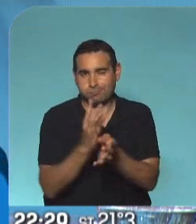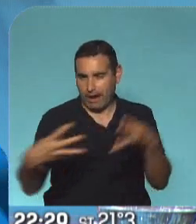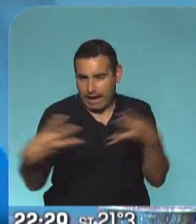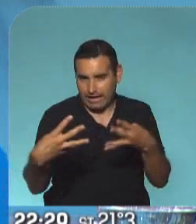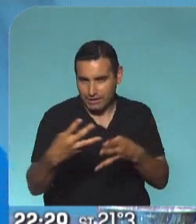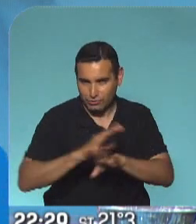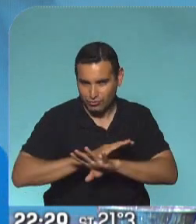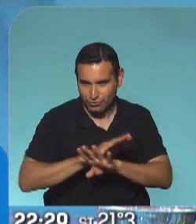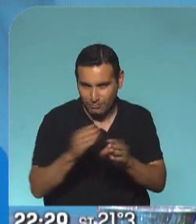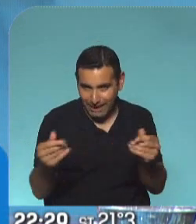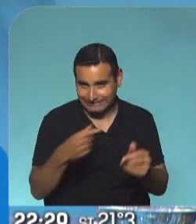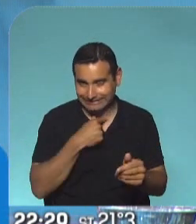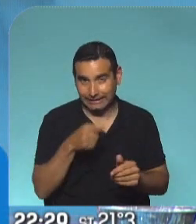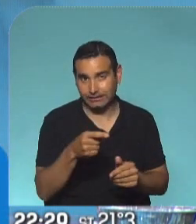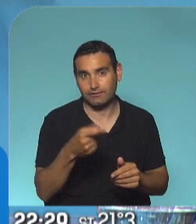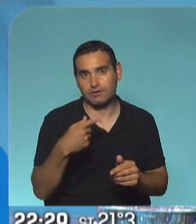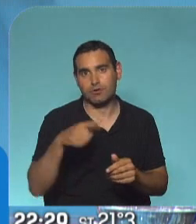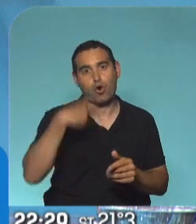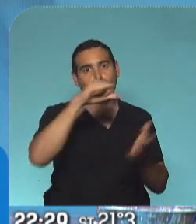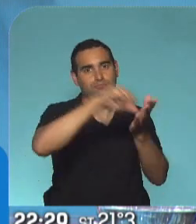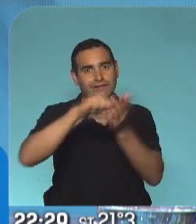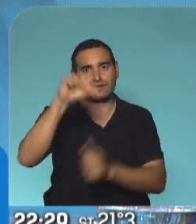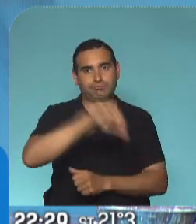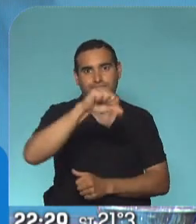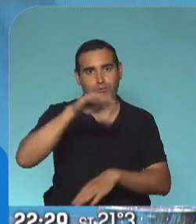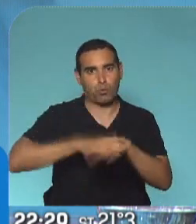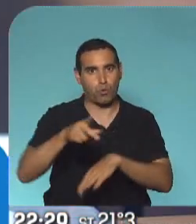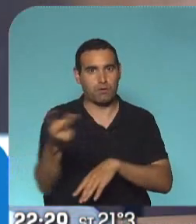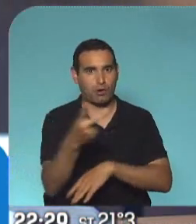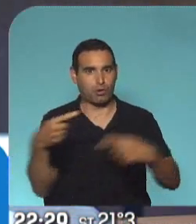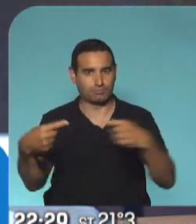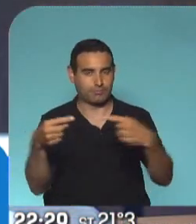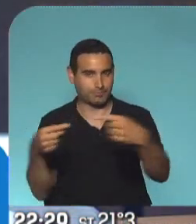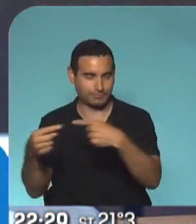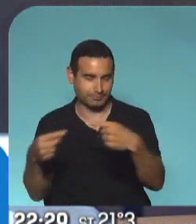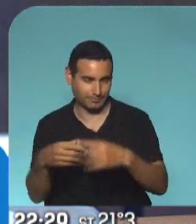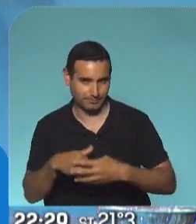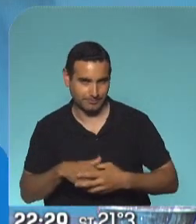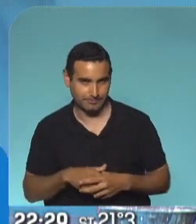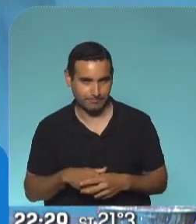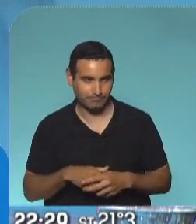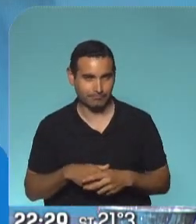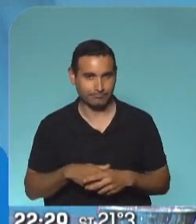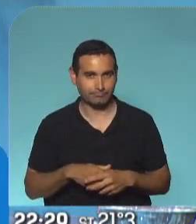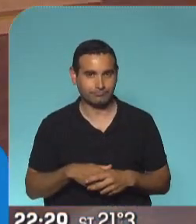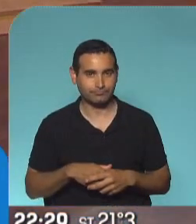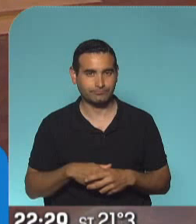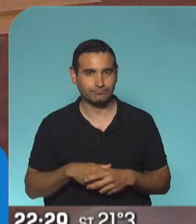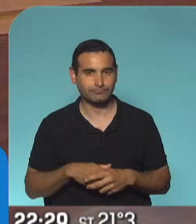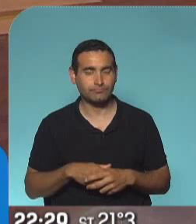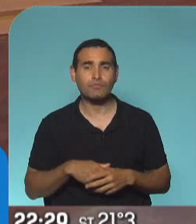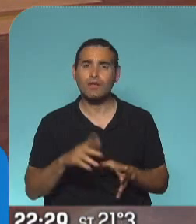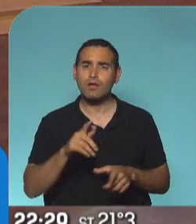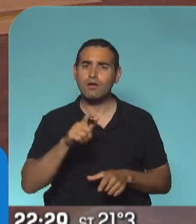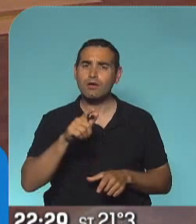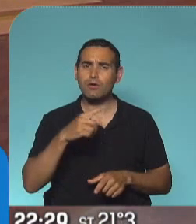estaba en definitiva afectando más a terceros que a las propias economías de China y Estados Unidos. Muchos